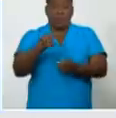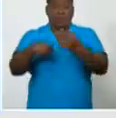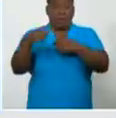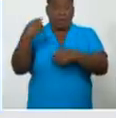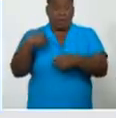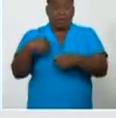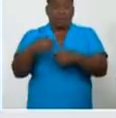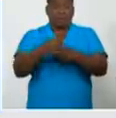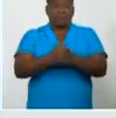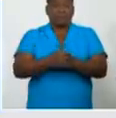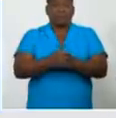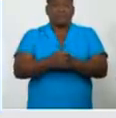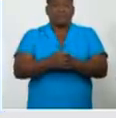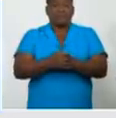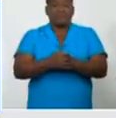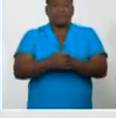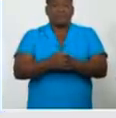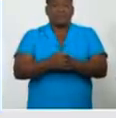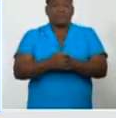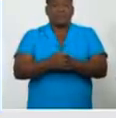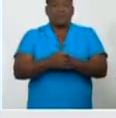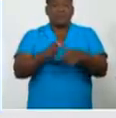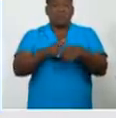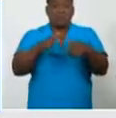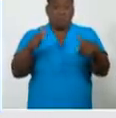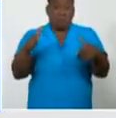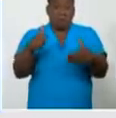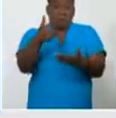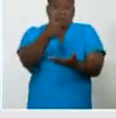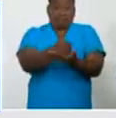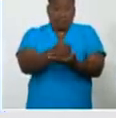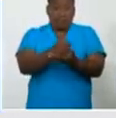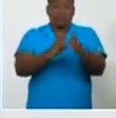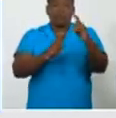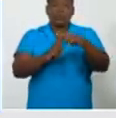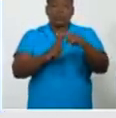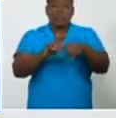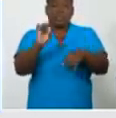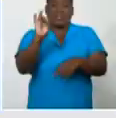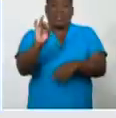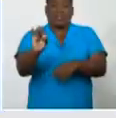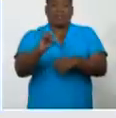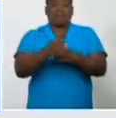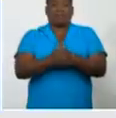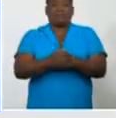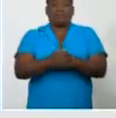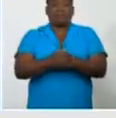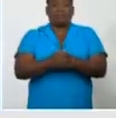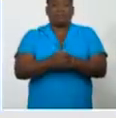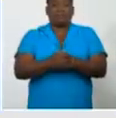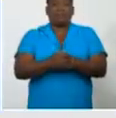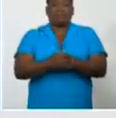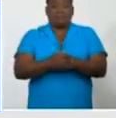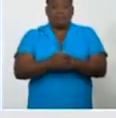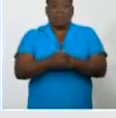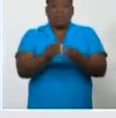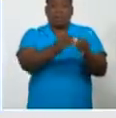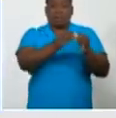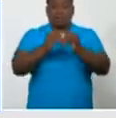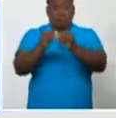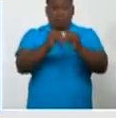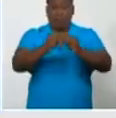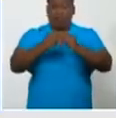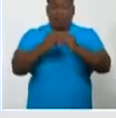día anterior, y el mayor número en el municipio de Las Tunas con 7, que es donde ha tenido la transmisión más